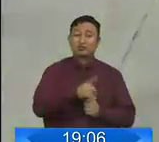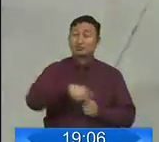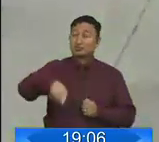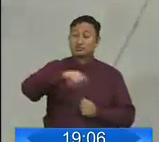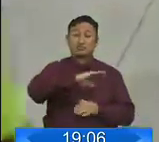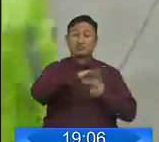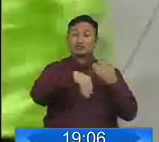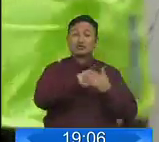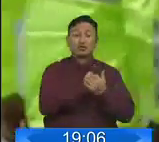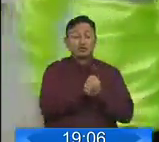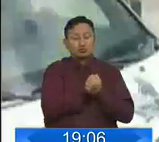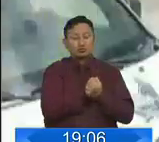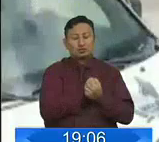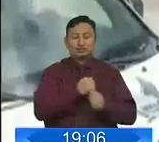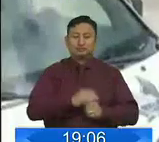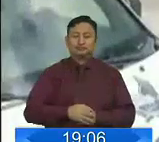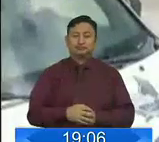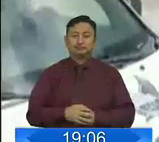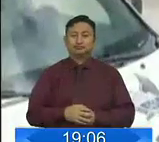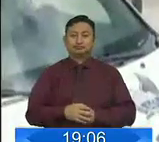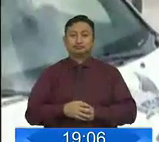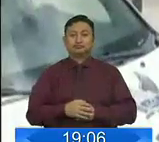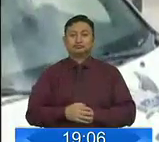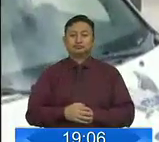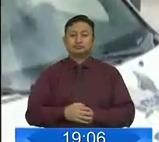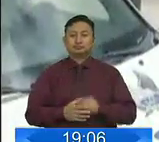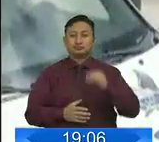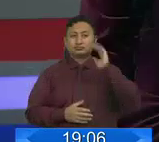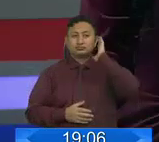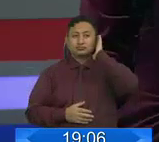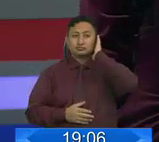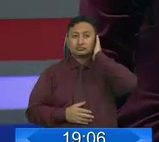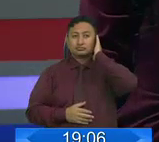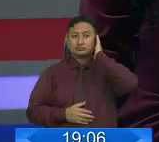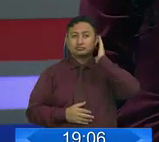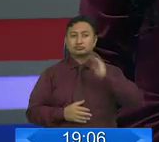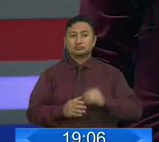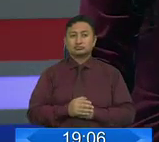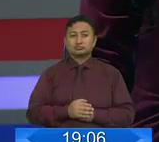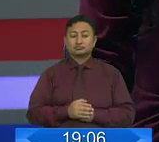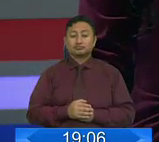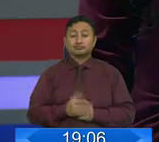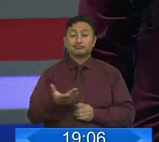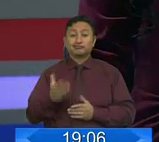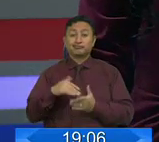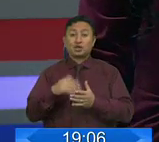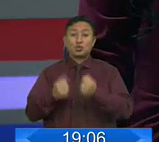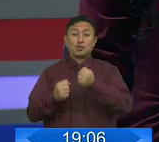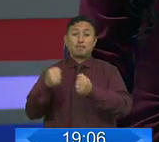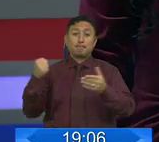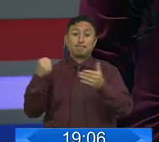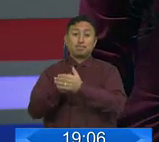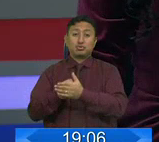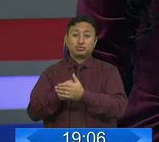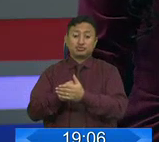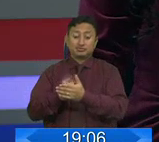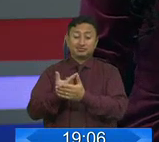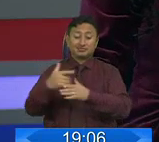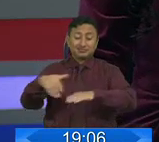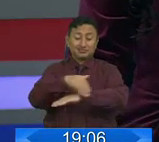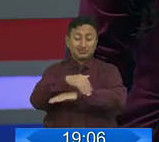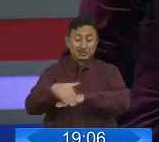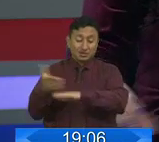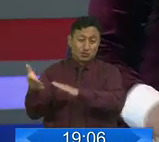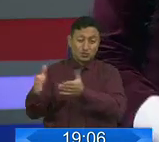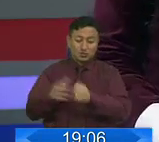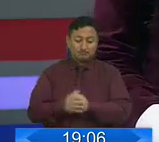en ese barrio, informó Charlie Pisa. Un nuevo accidente de tránsito tiñe de sangre las vías del país.